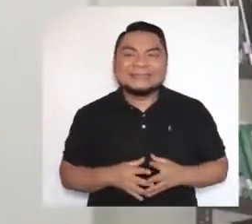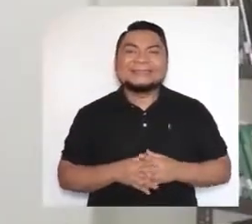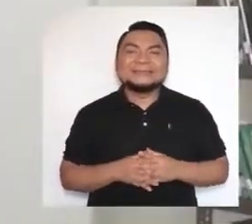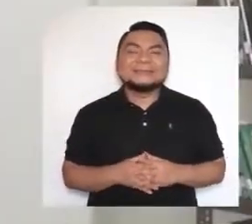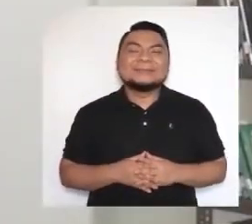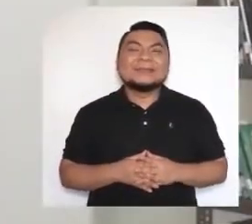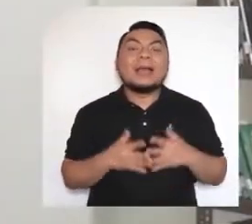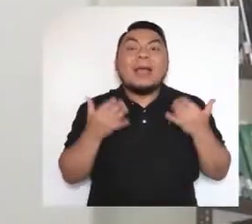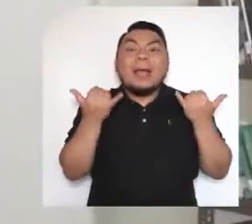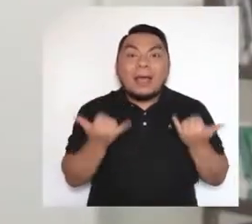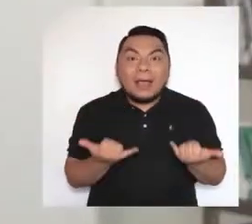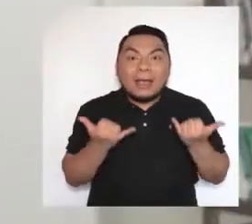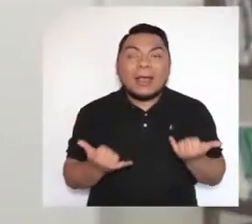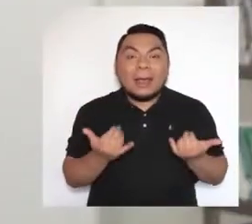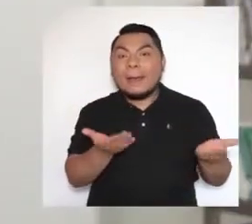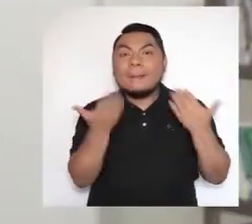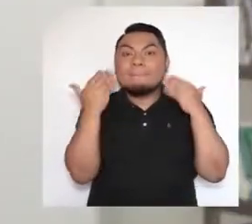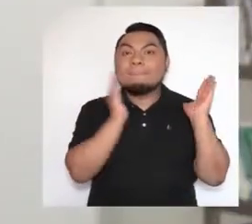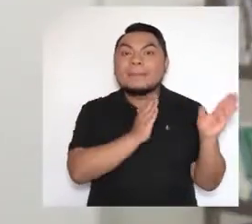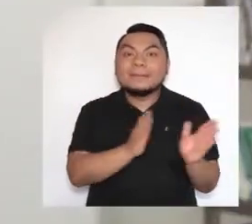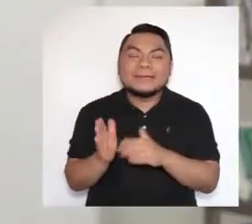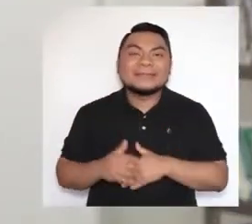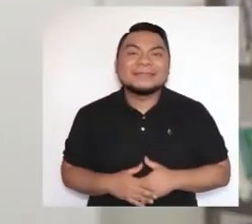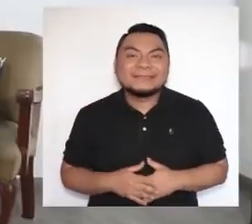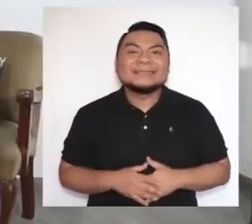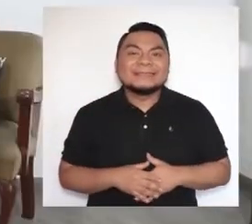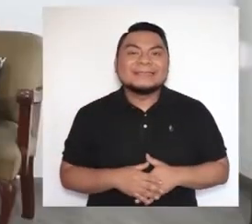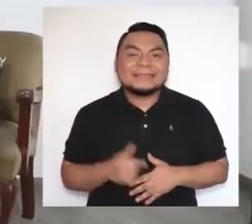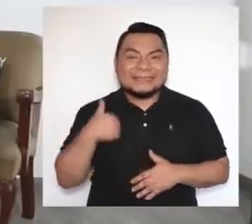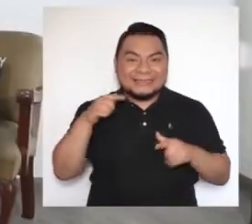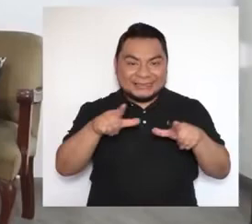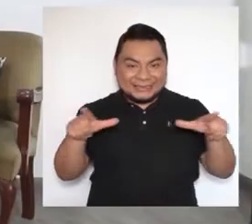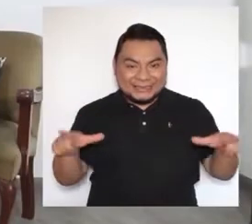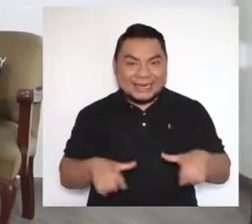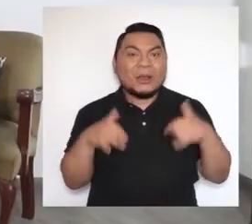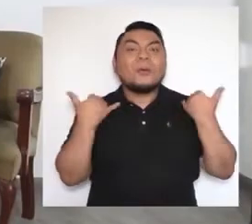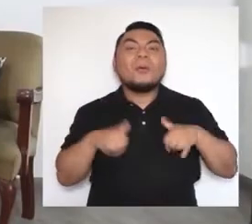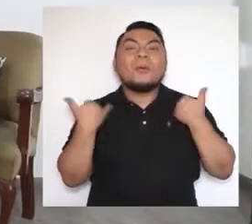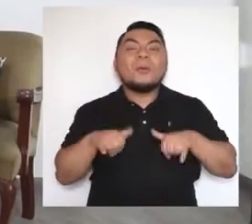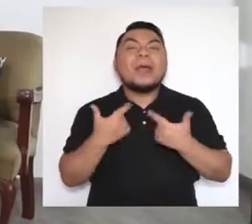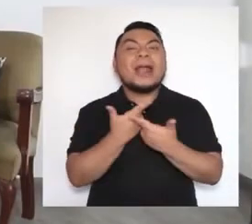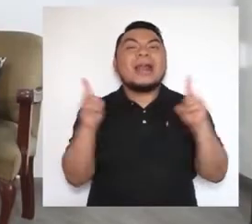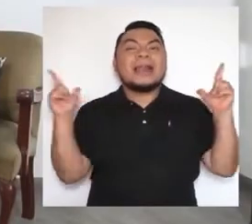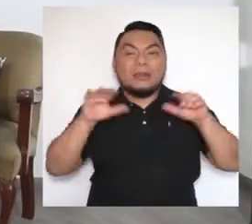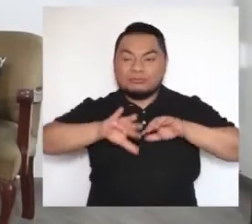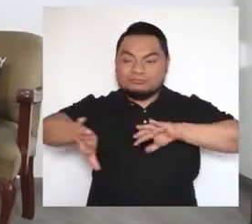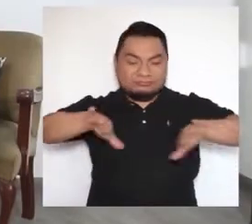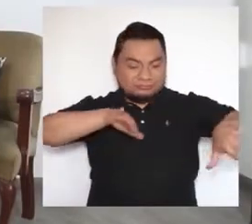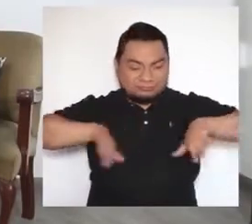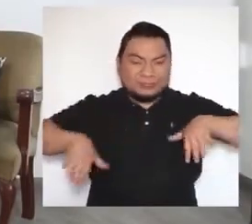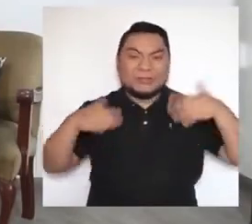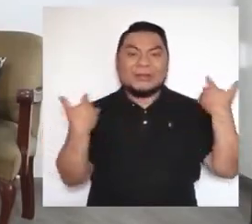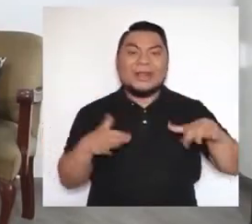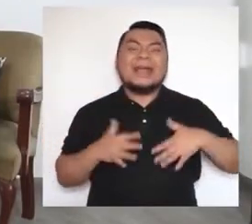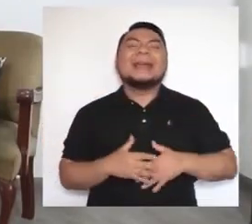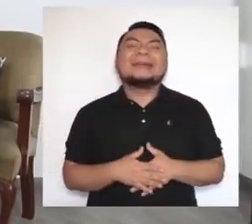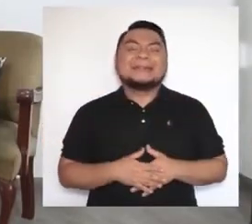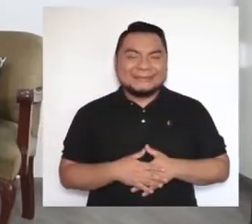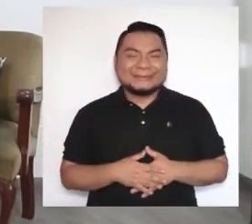vez! Ahora vamos a prepararnos. Yo ya tengo mi espacio de juego libre de muebles. ¡Woohoo!